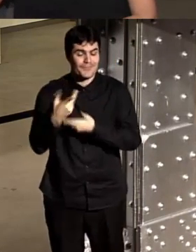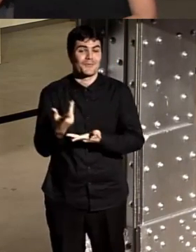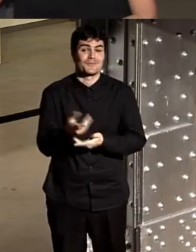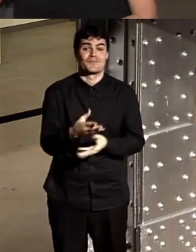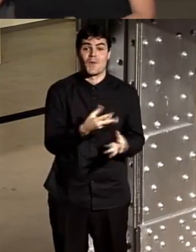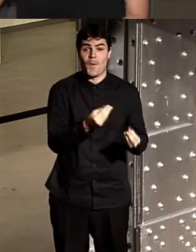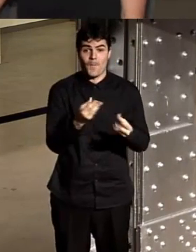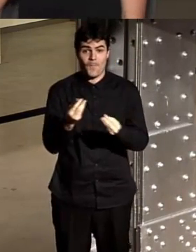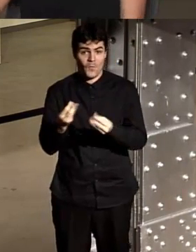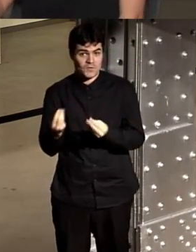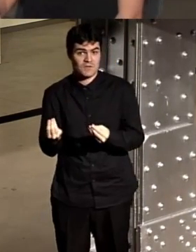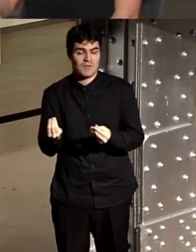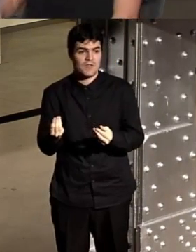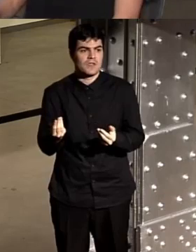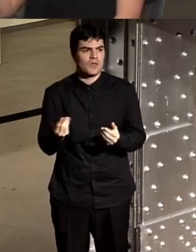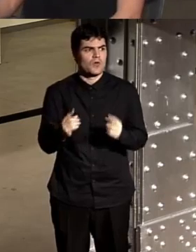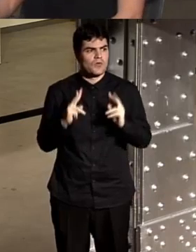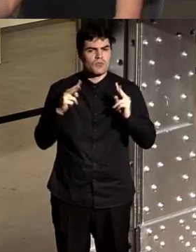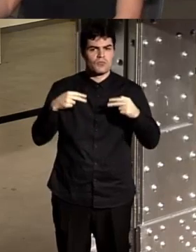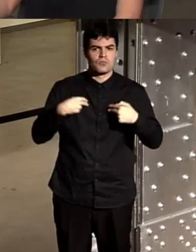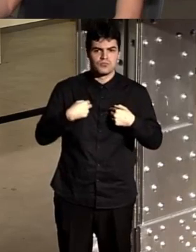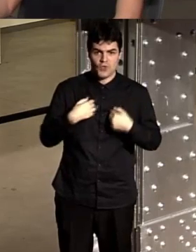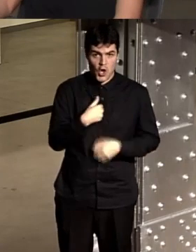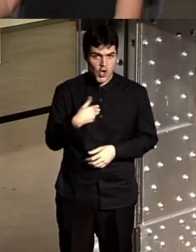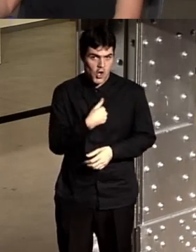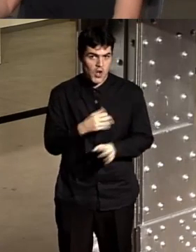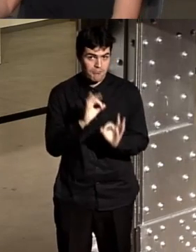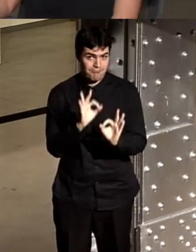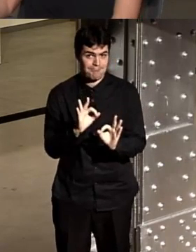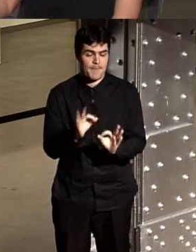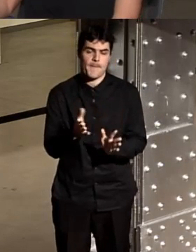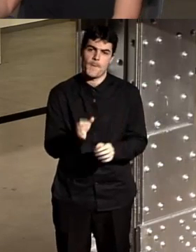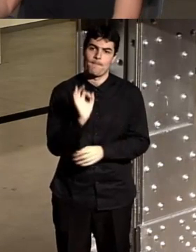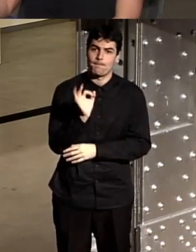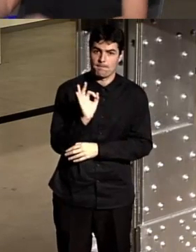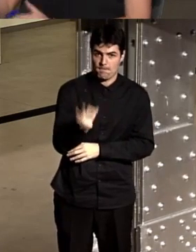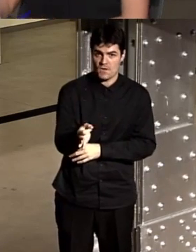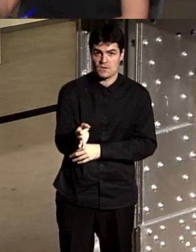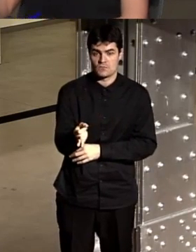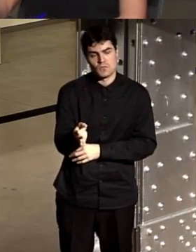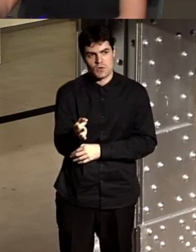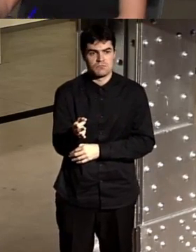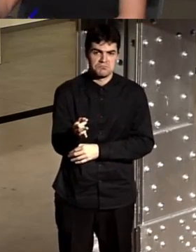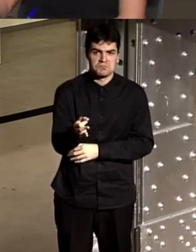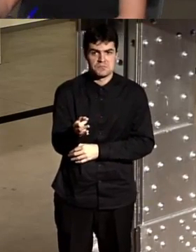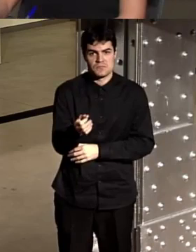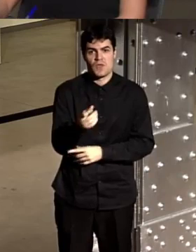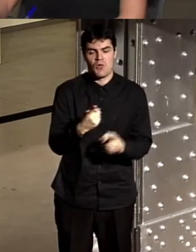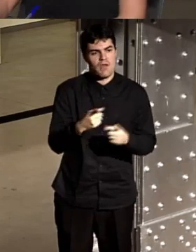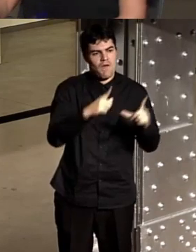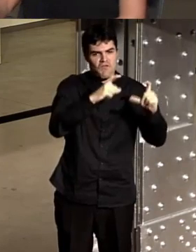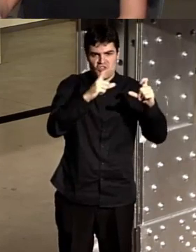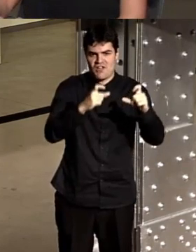eso, interiorizamos roles, ¿no? Pero sí es cierto que no hay... hombre, hay grandes fotógrafas.